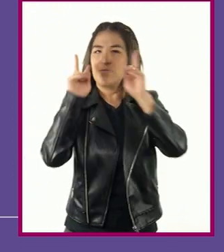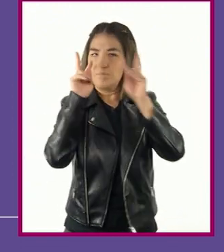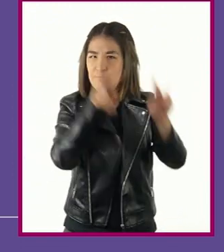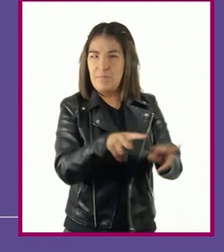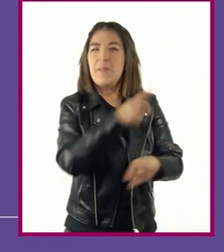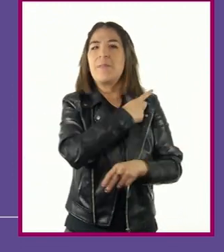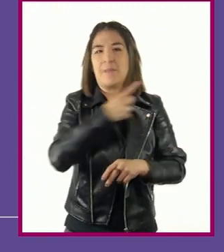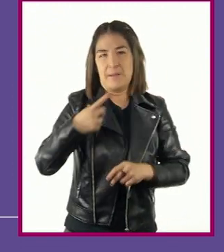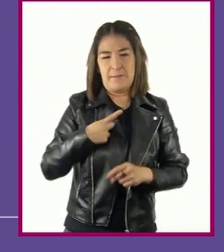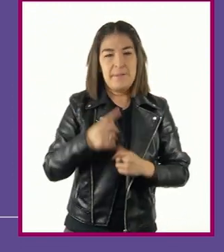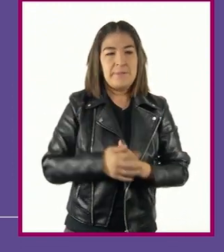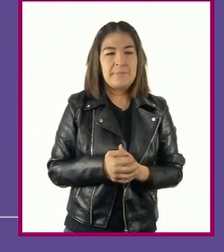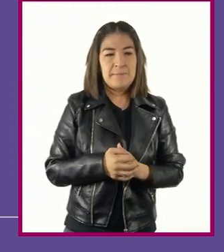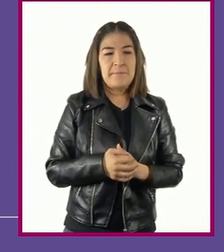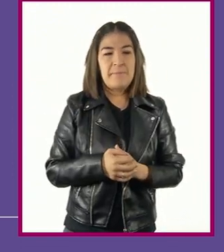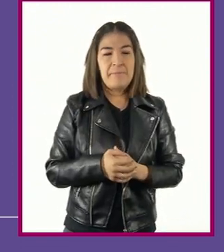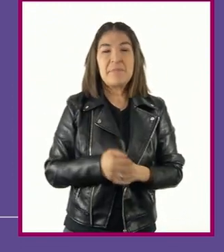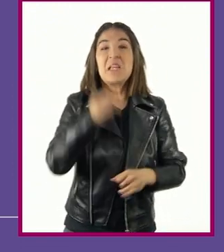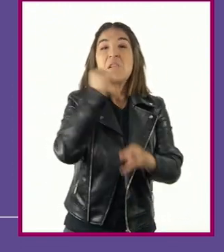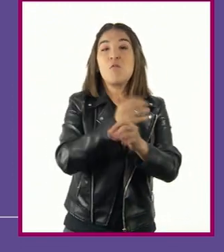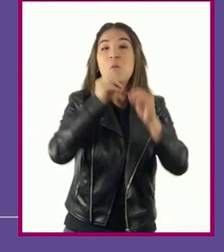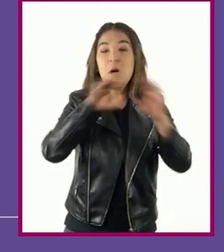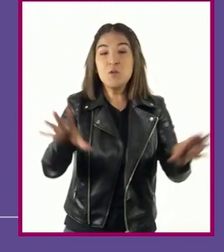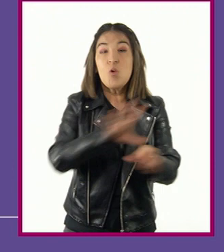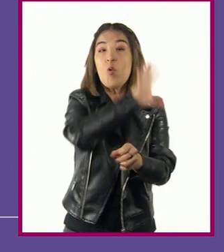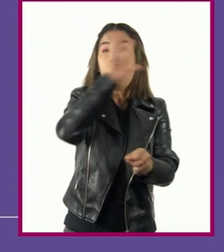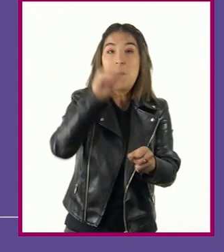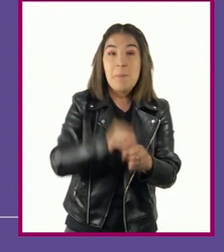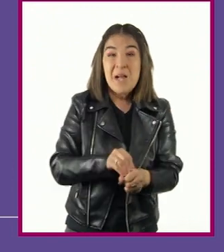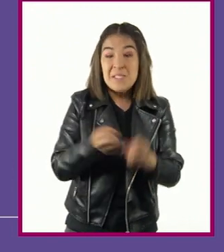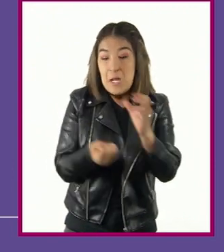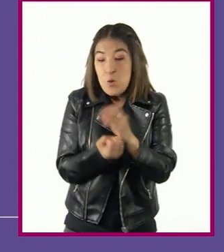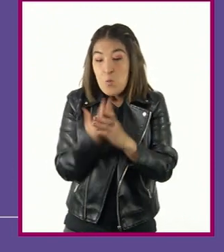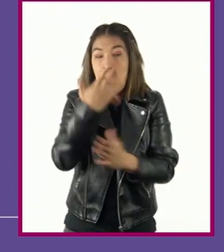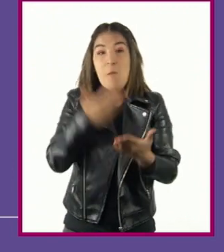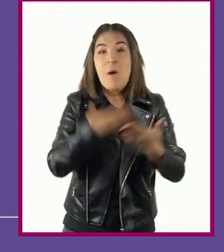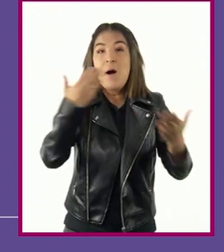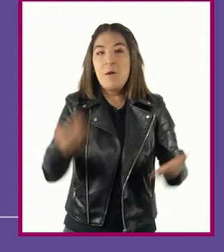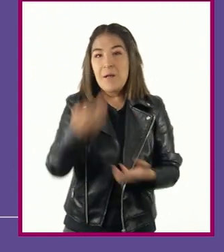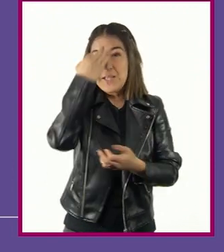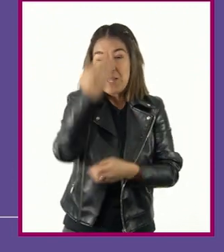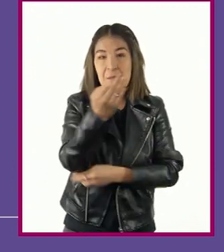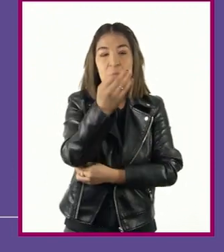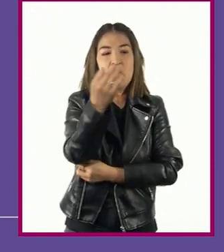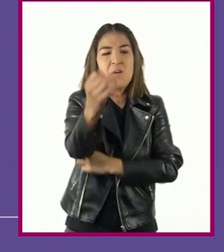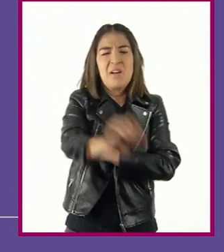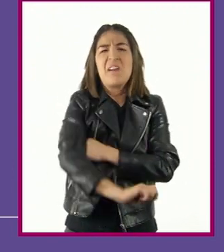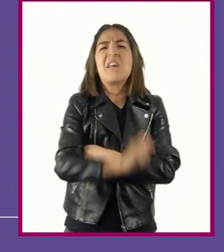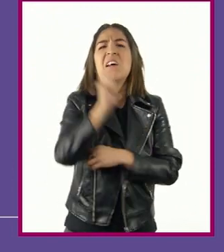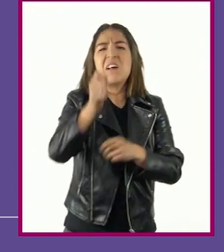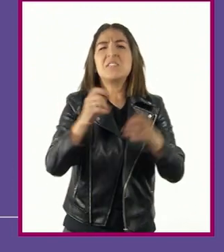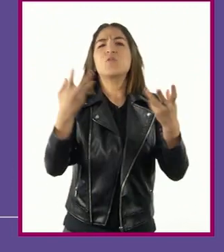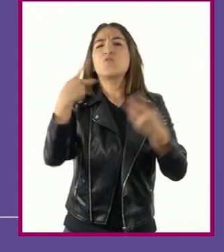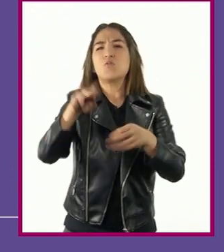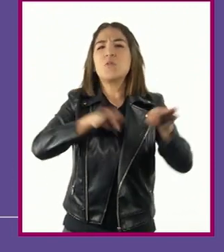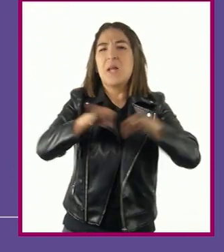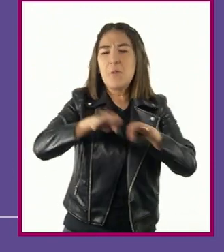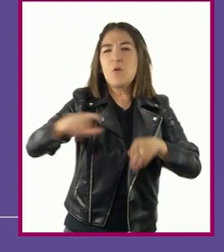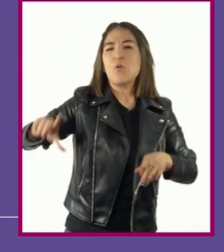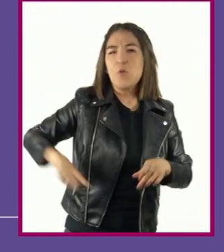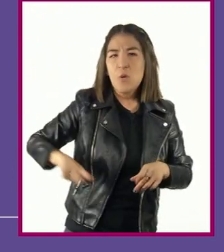La información completa y actualizada sobre el ejercicio de los recursos públicos y